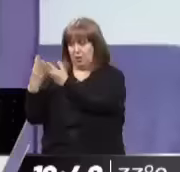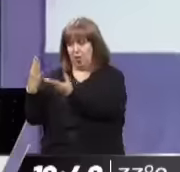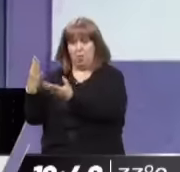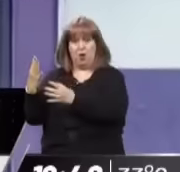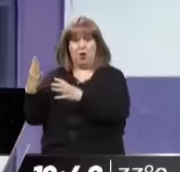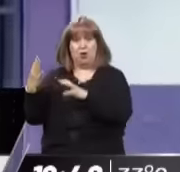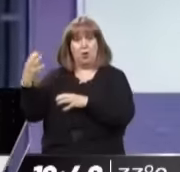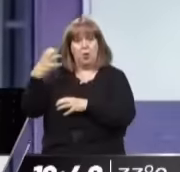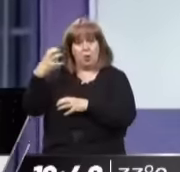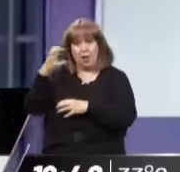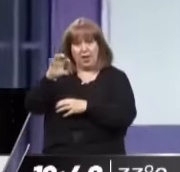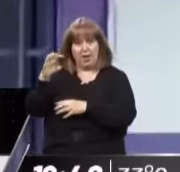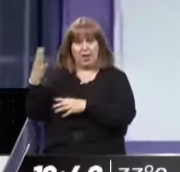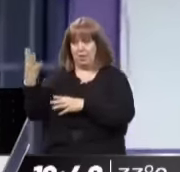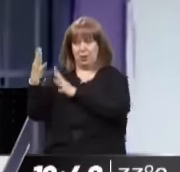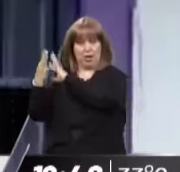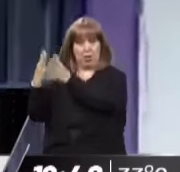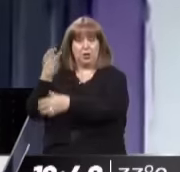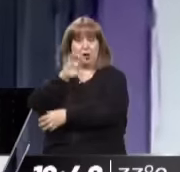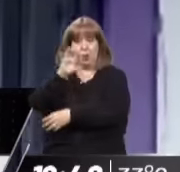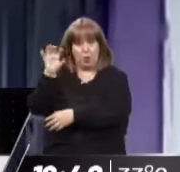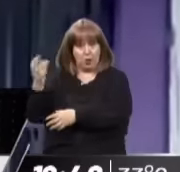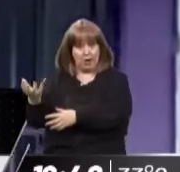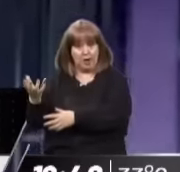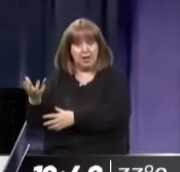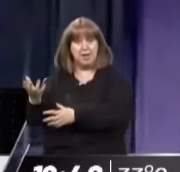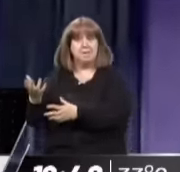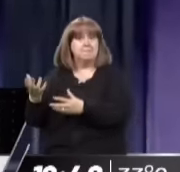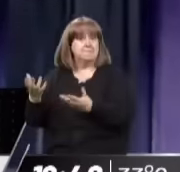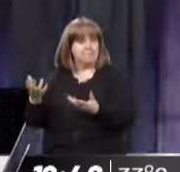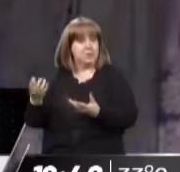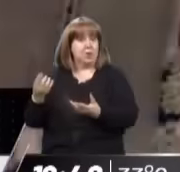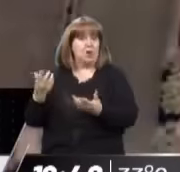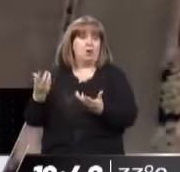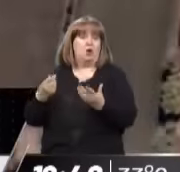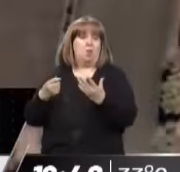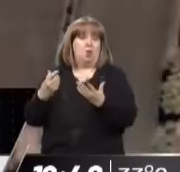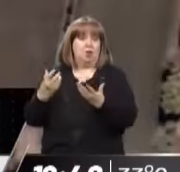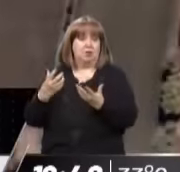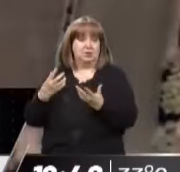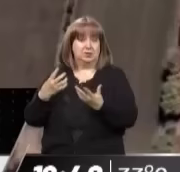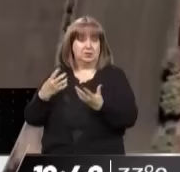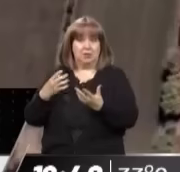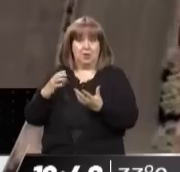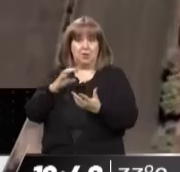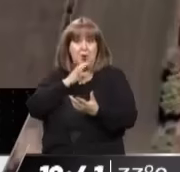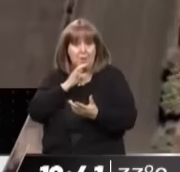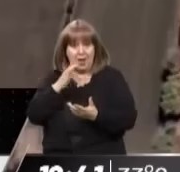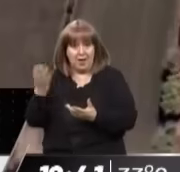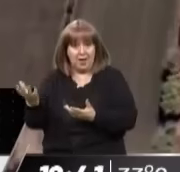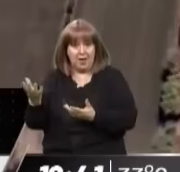engañar a todos porque ha tenido tanta trascendencia. Claro. Aparte es muy llamativo todo. Si fue inventada la